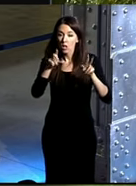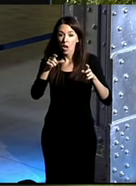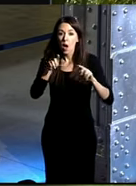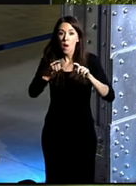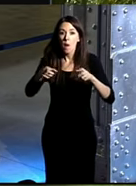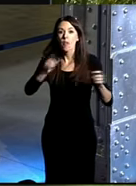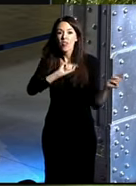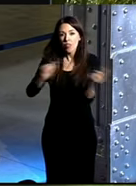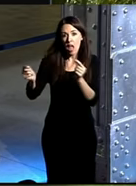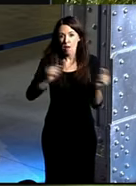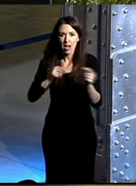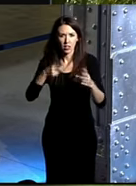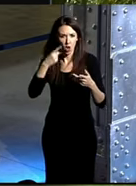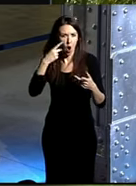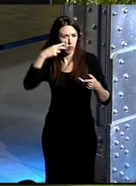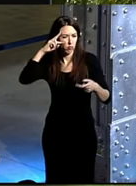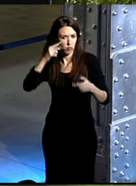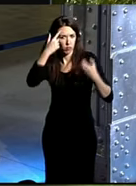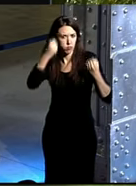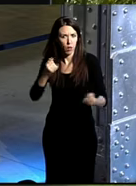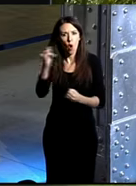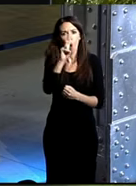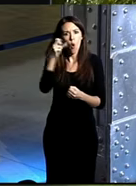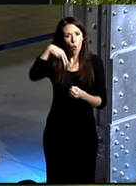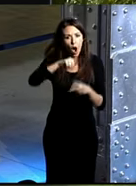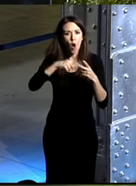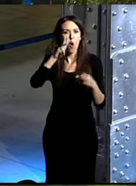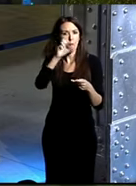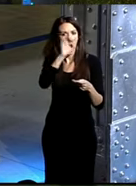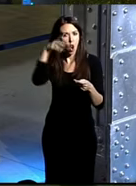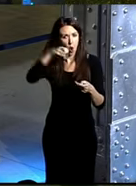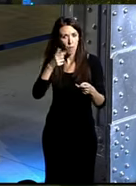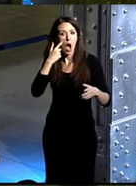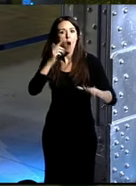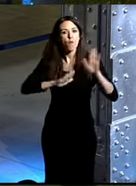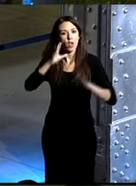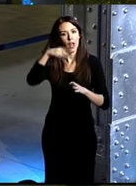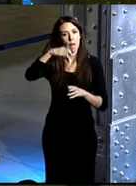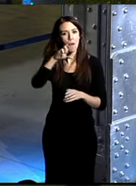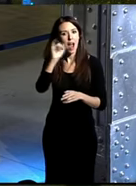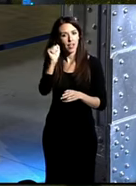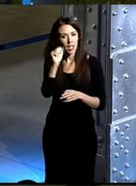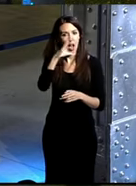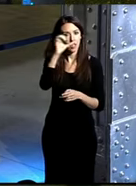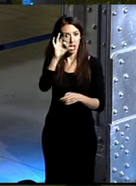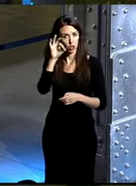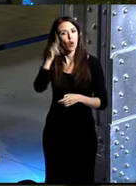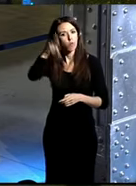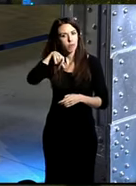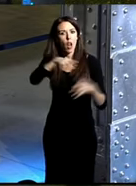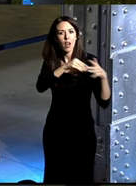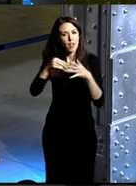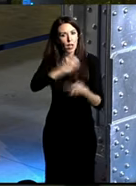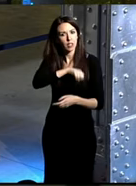una mesa redonda con destacados expertos como Juan Freire o Paloma Barba, que va a estar moderada por María Caso, una de las actuales líderes